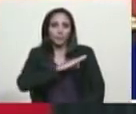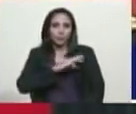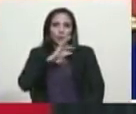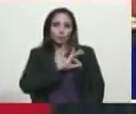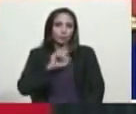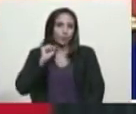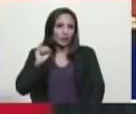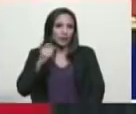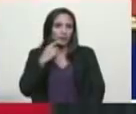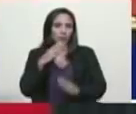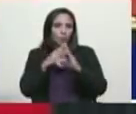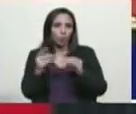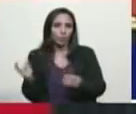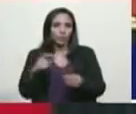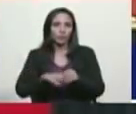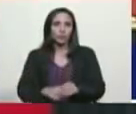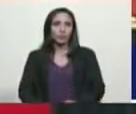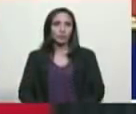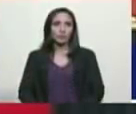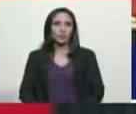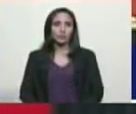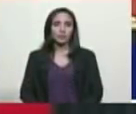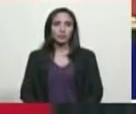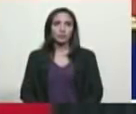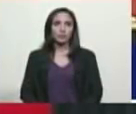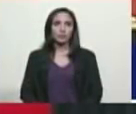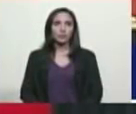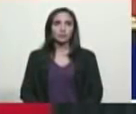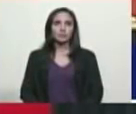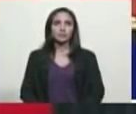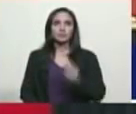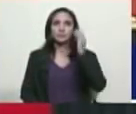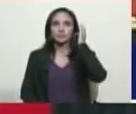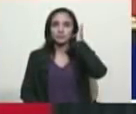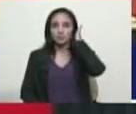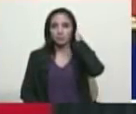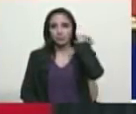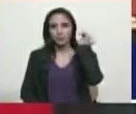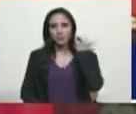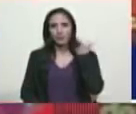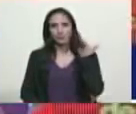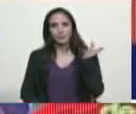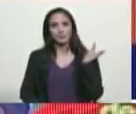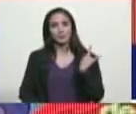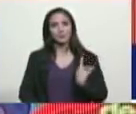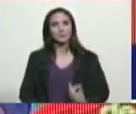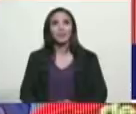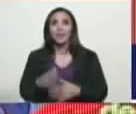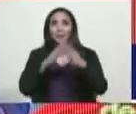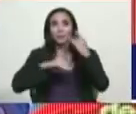sociales, gratuitas, públicas y de calidad. Así que todos esos sueños